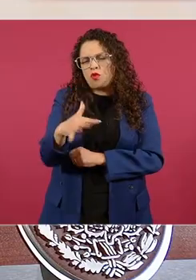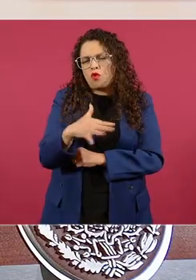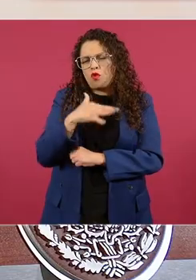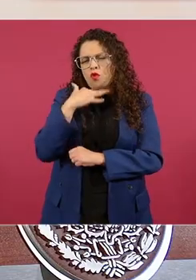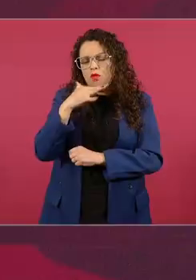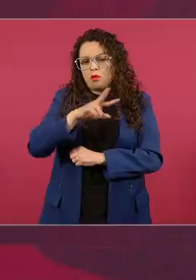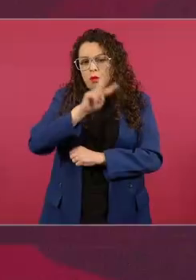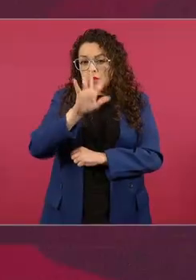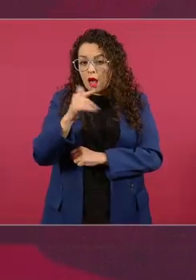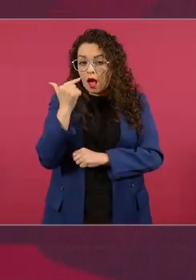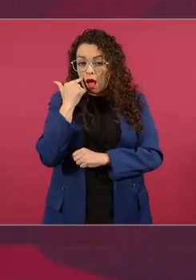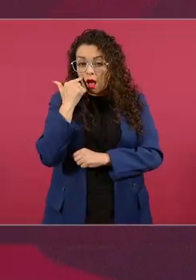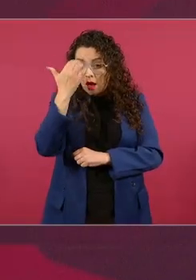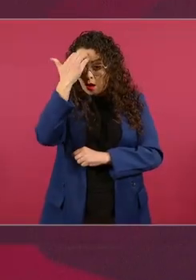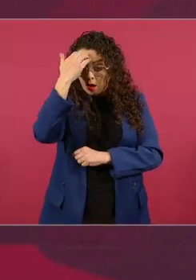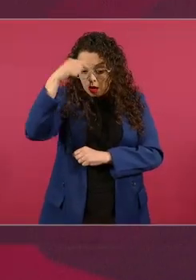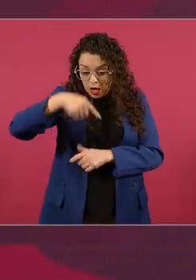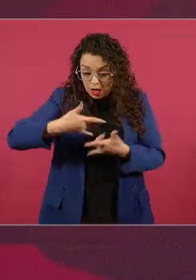porque